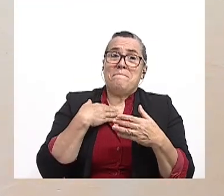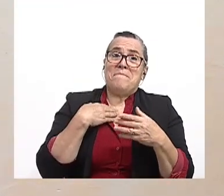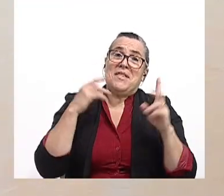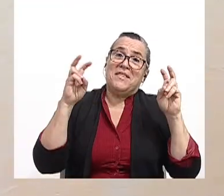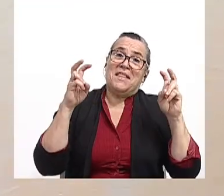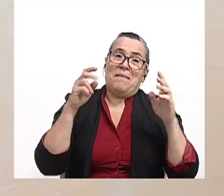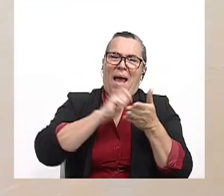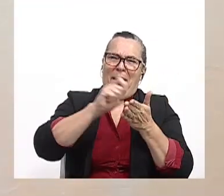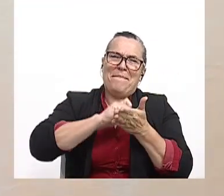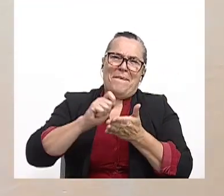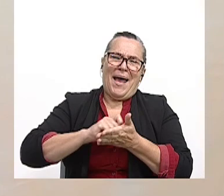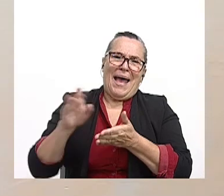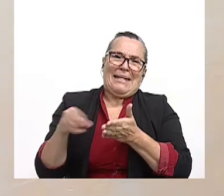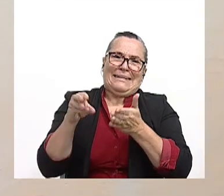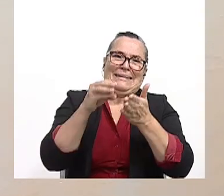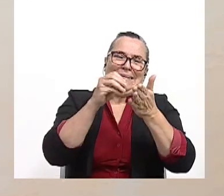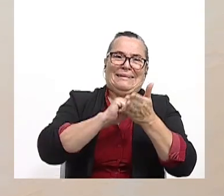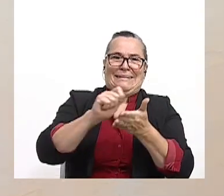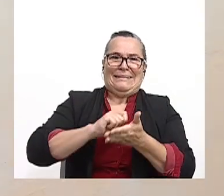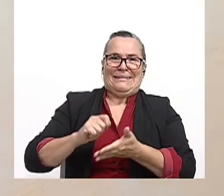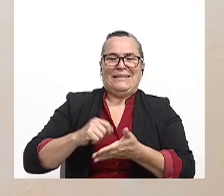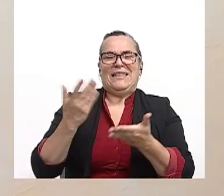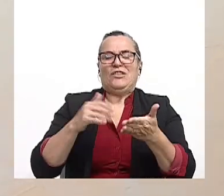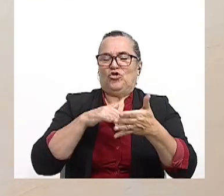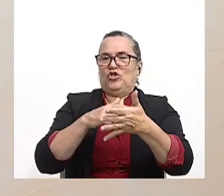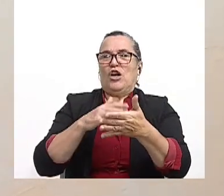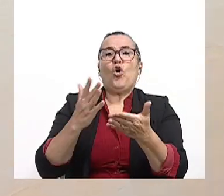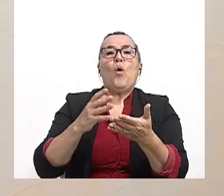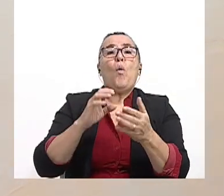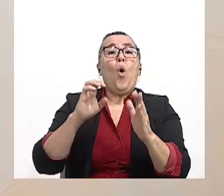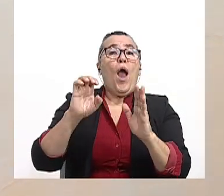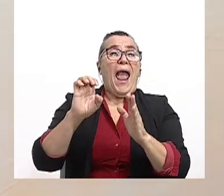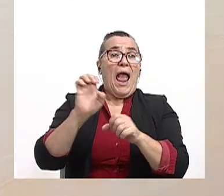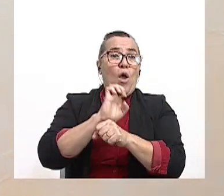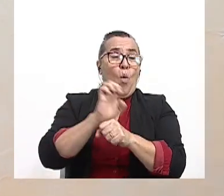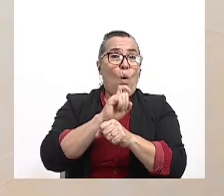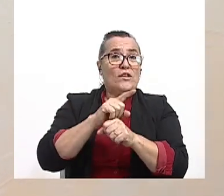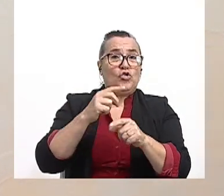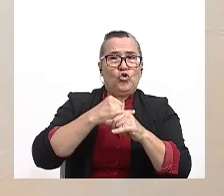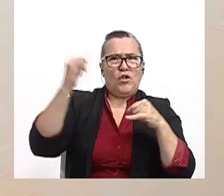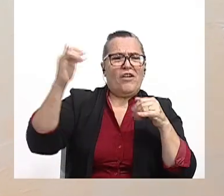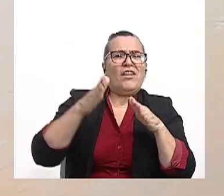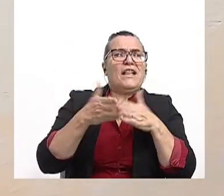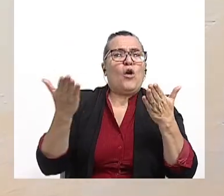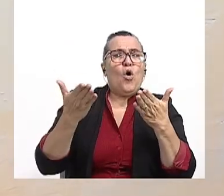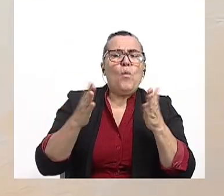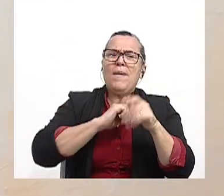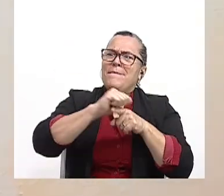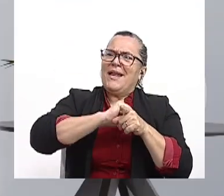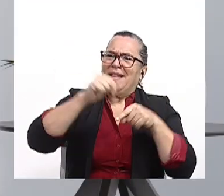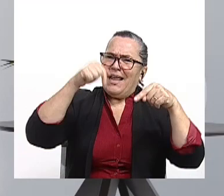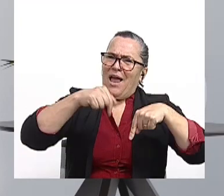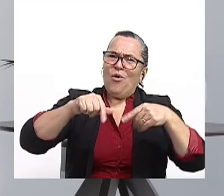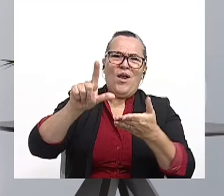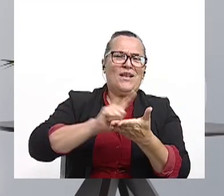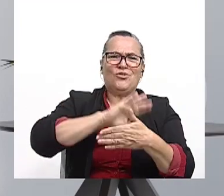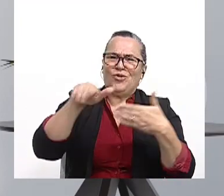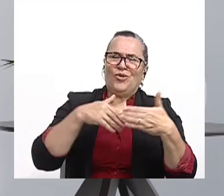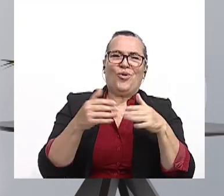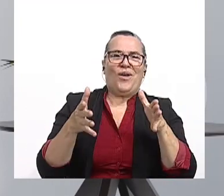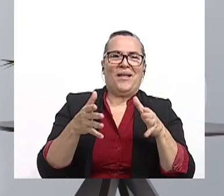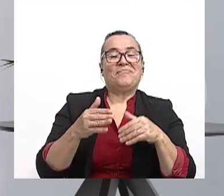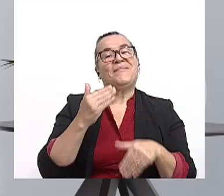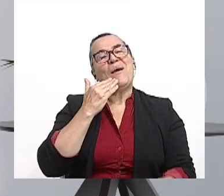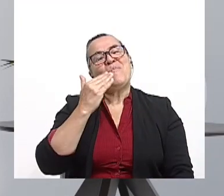más apuntes, estudiar cómo se determina la ecuación de una recta y practicar todo lo que se desarrolló en la clase de hoy.